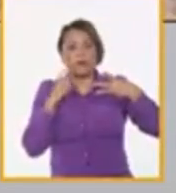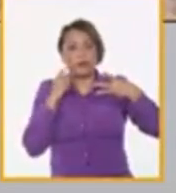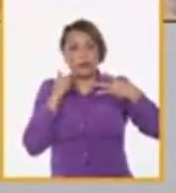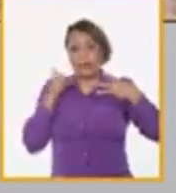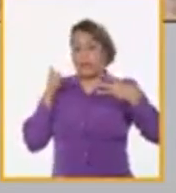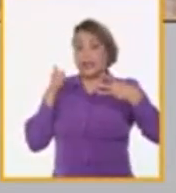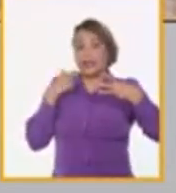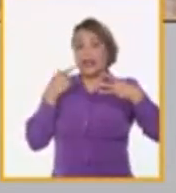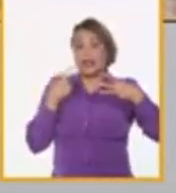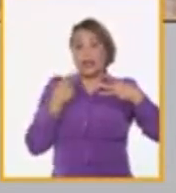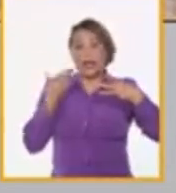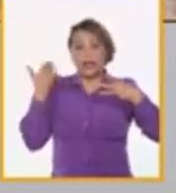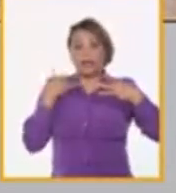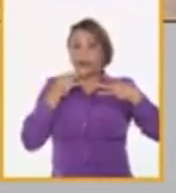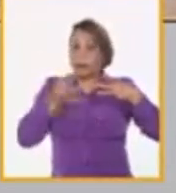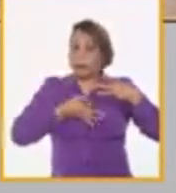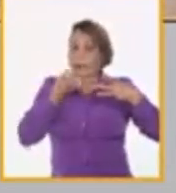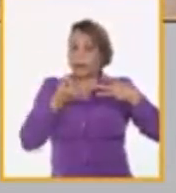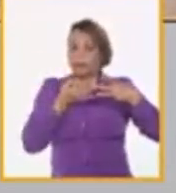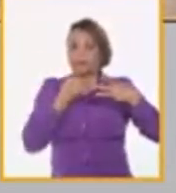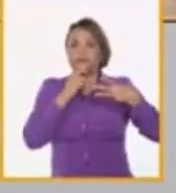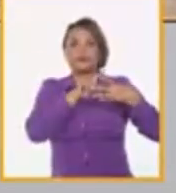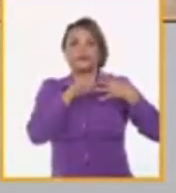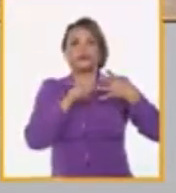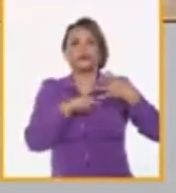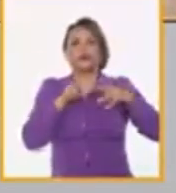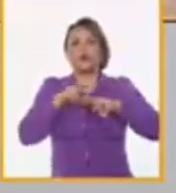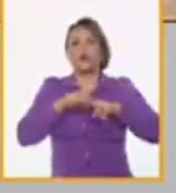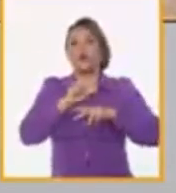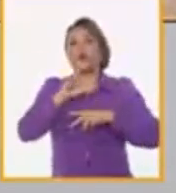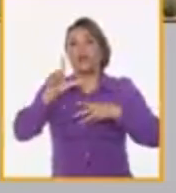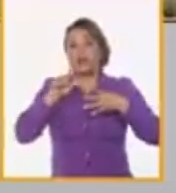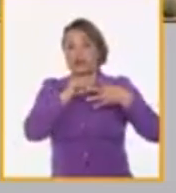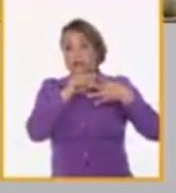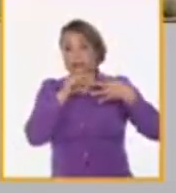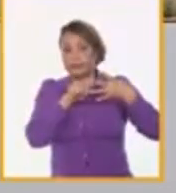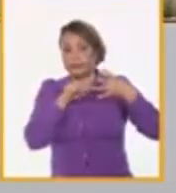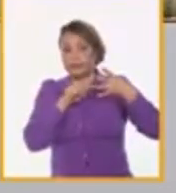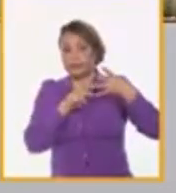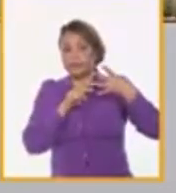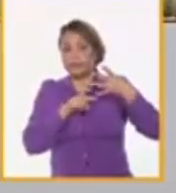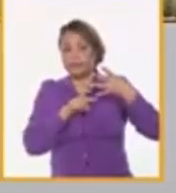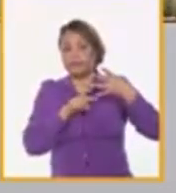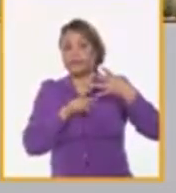anterior programa, el caso de Holguín, y cada uno tiene